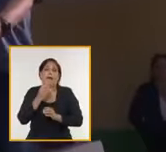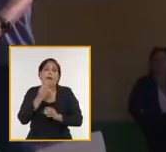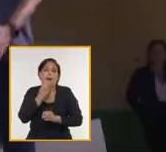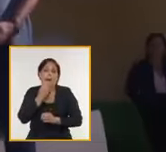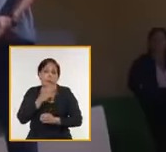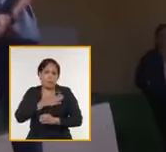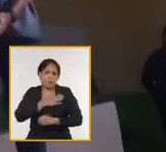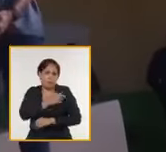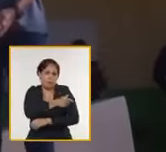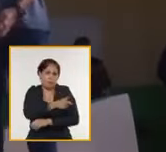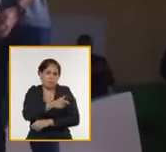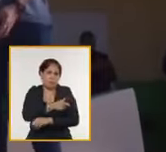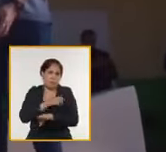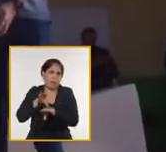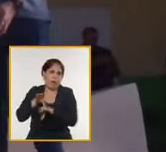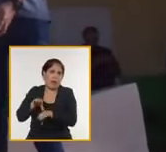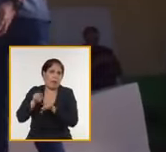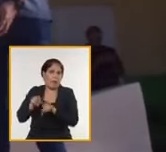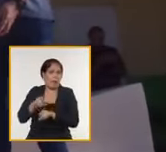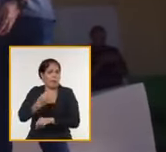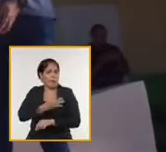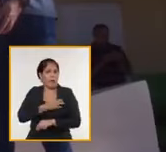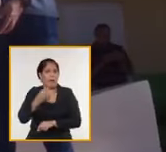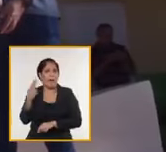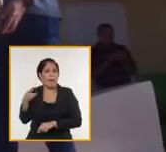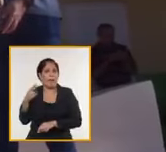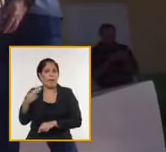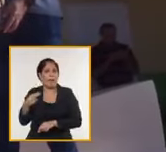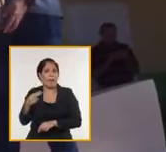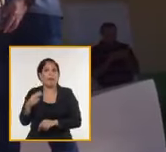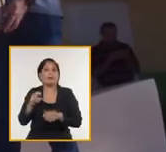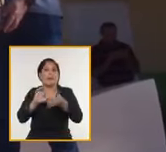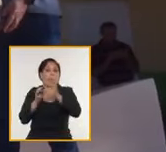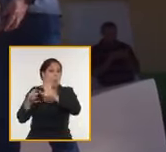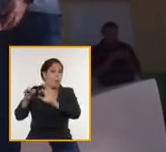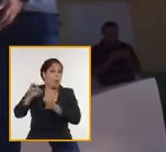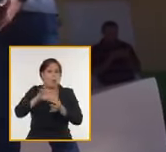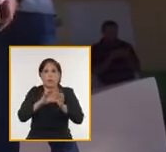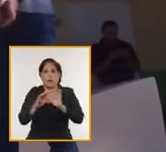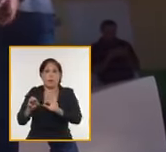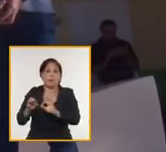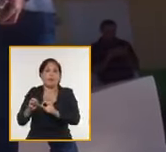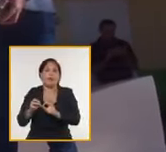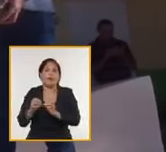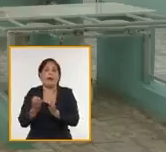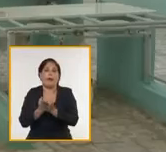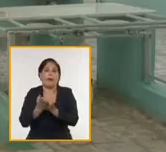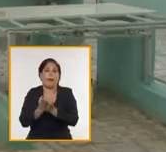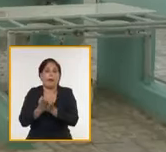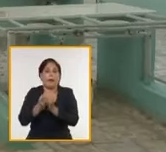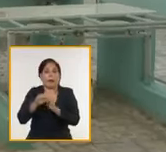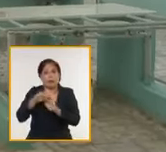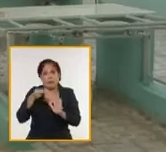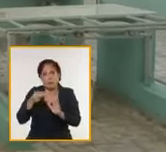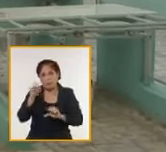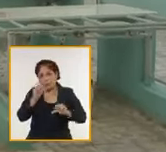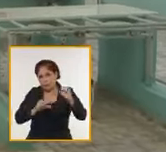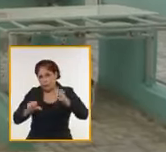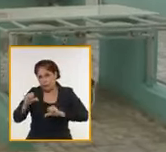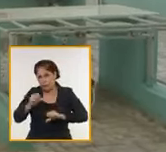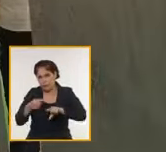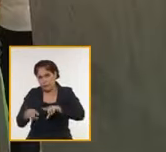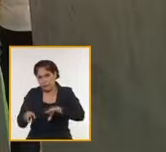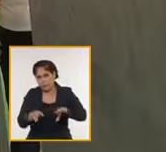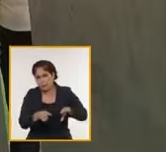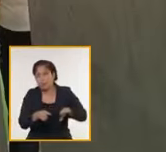Urquiza Jorge, quien mereció la medalla de plata en la Olimpiada Centroamericana y del Caribe de Química. Las máximas